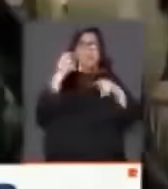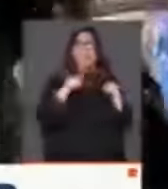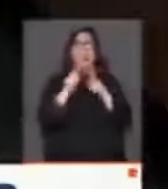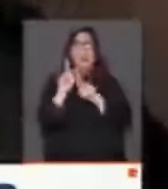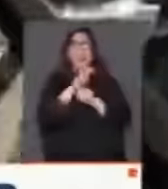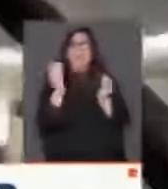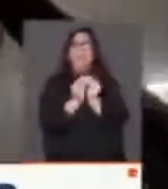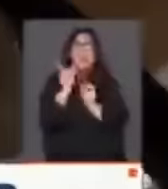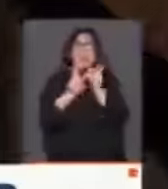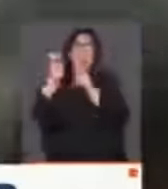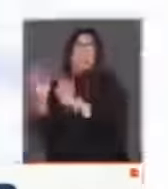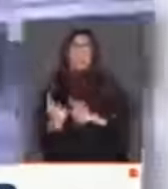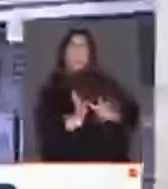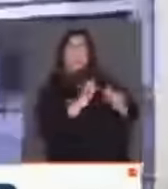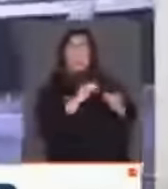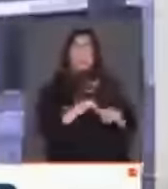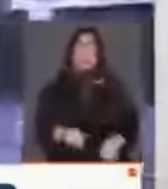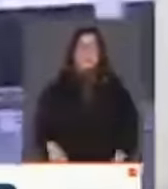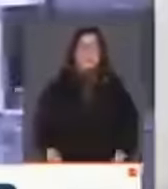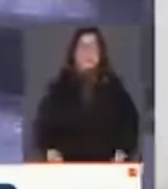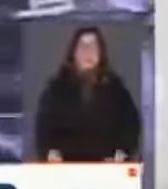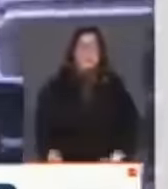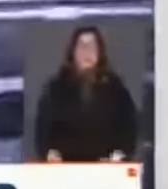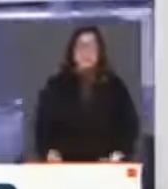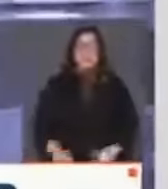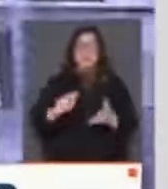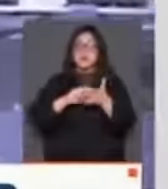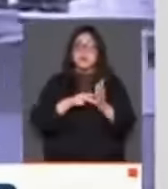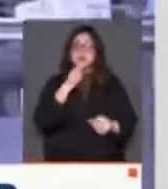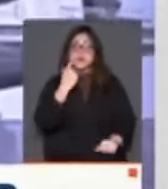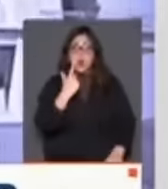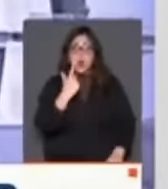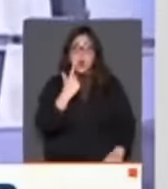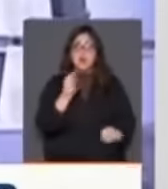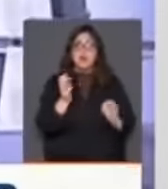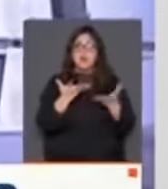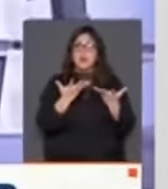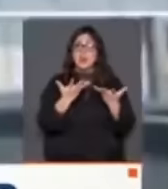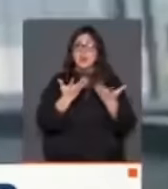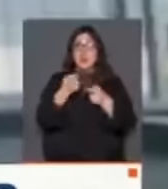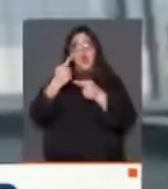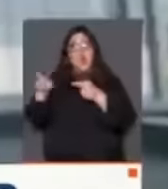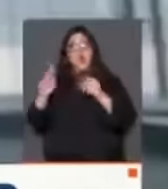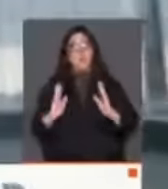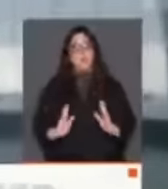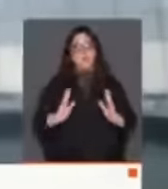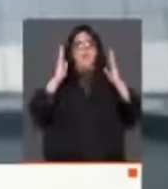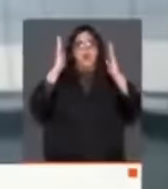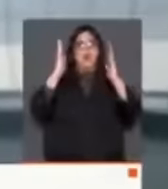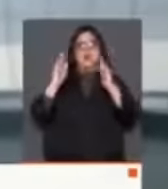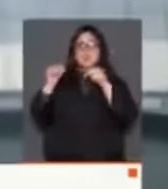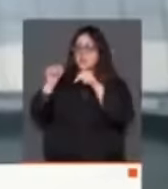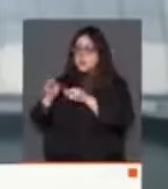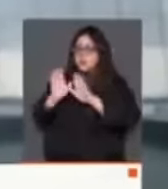tenemos. Claro. El gran problema, el más grande, fue otro. Se